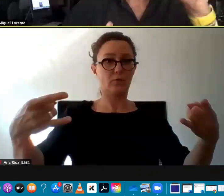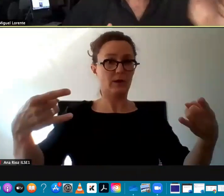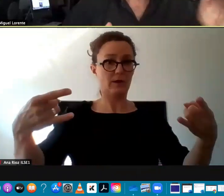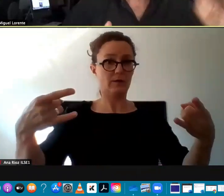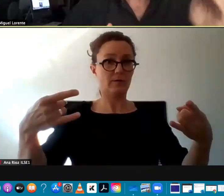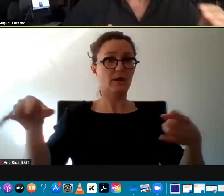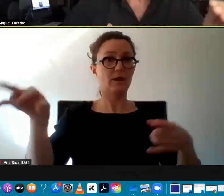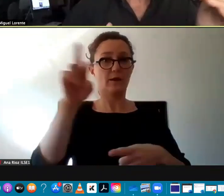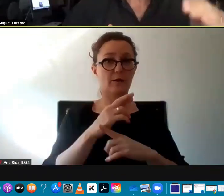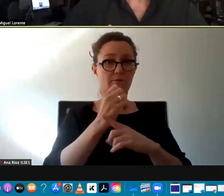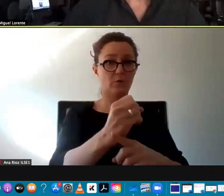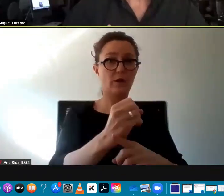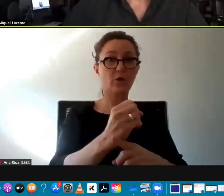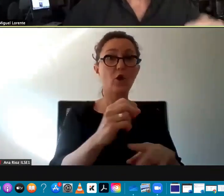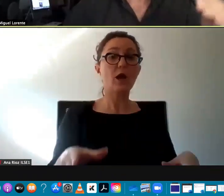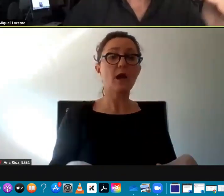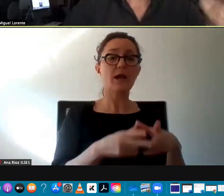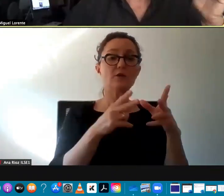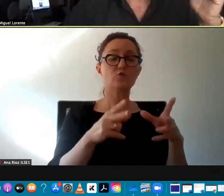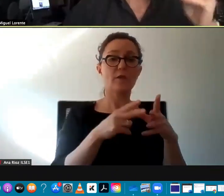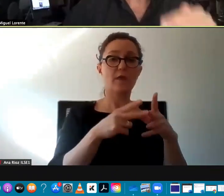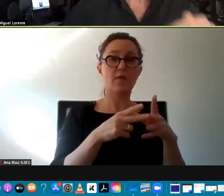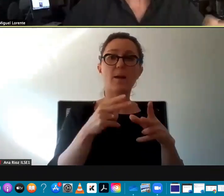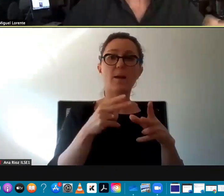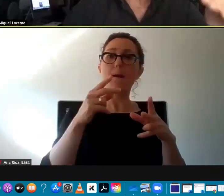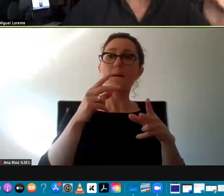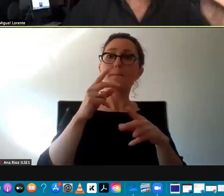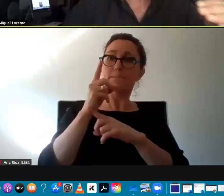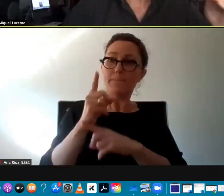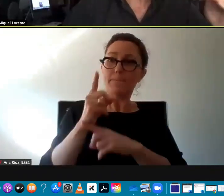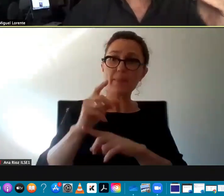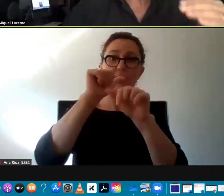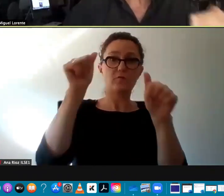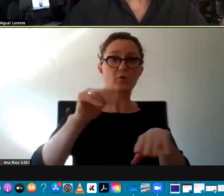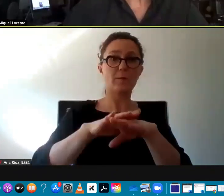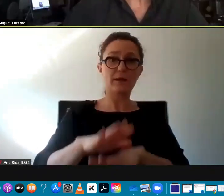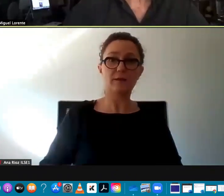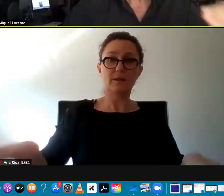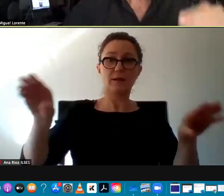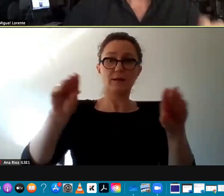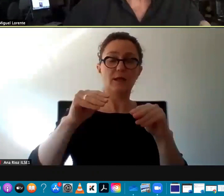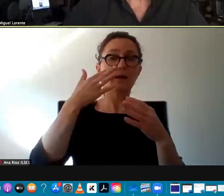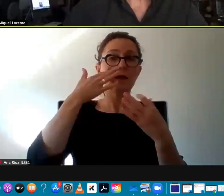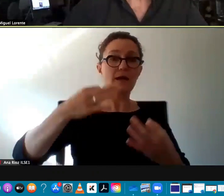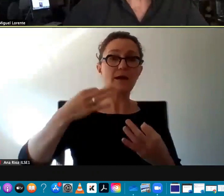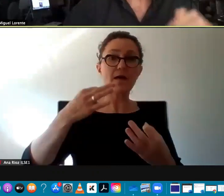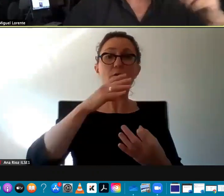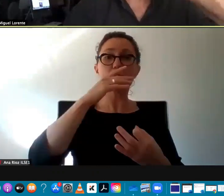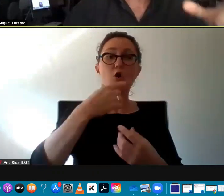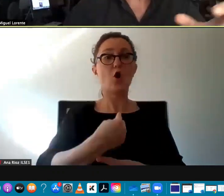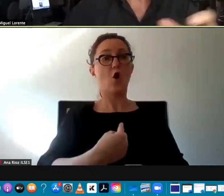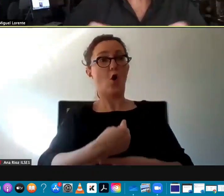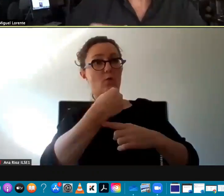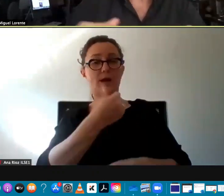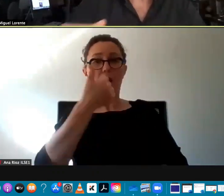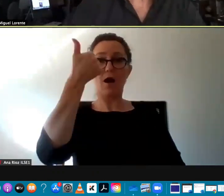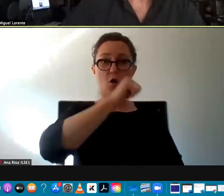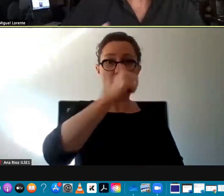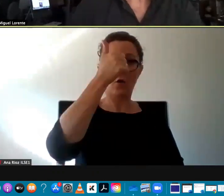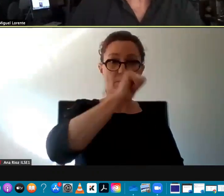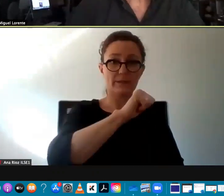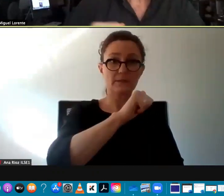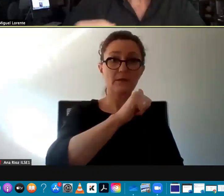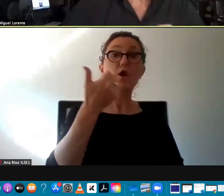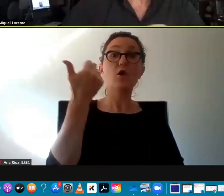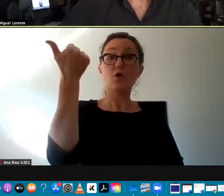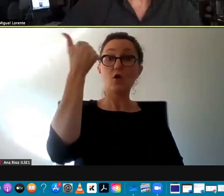sociedad impone una manera de entender la realidad a través de lo que la masculinidad hace que los hombres decidan desde sus